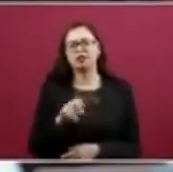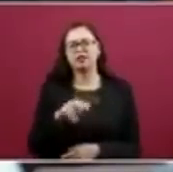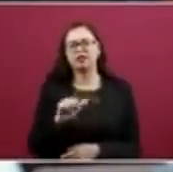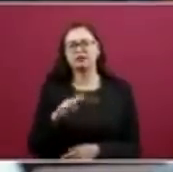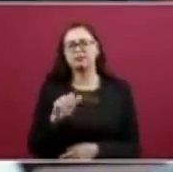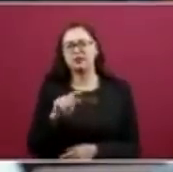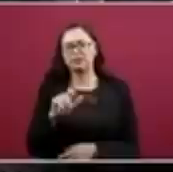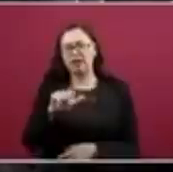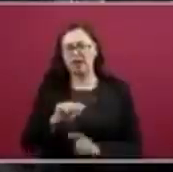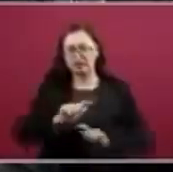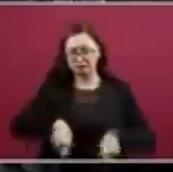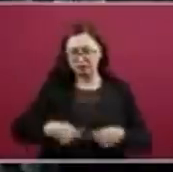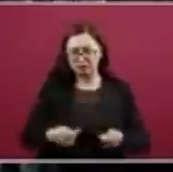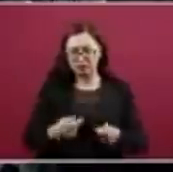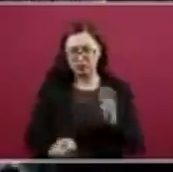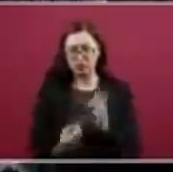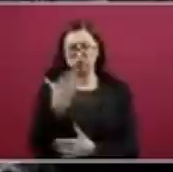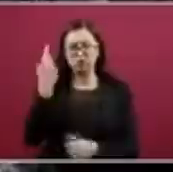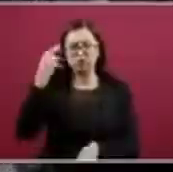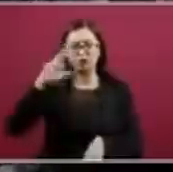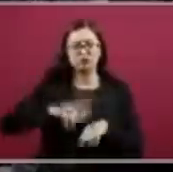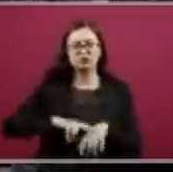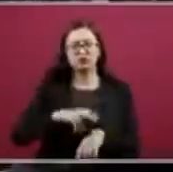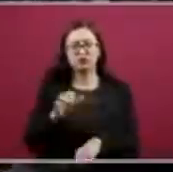si es así.